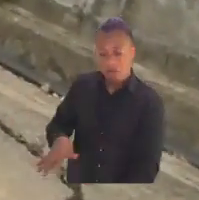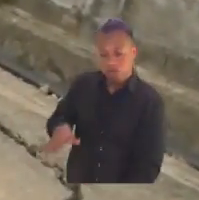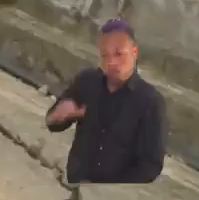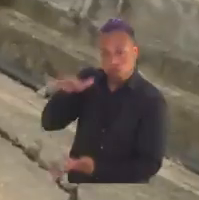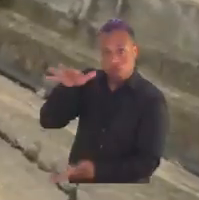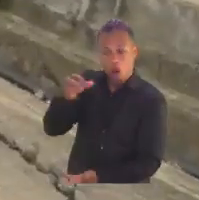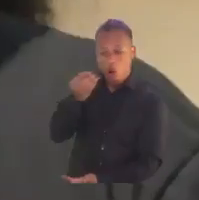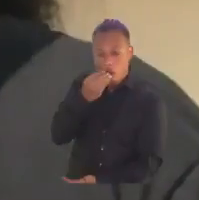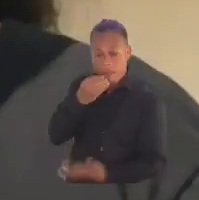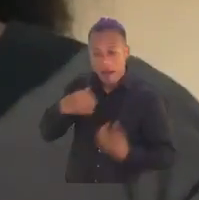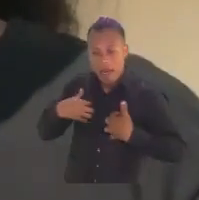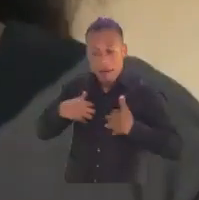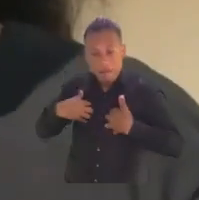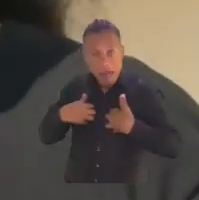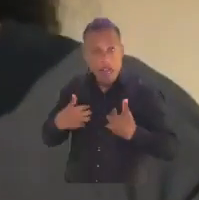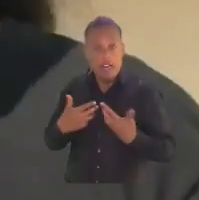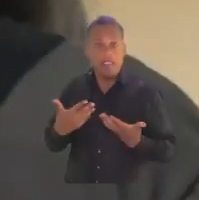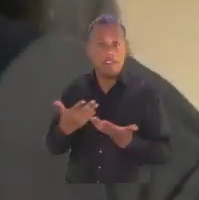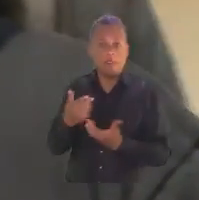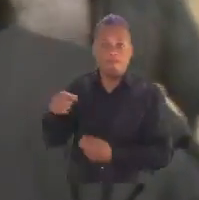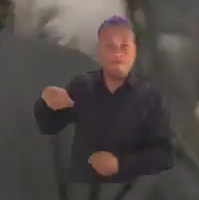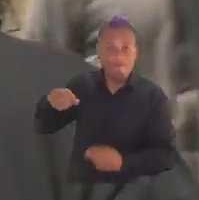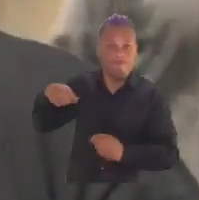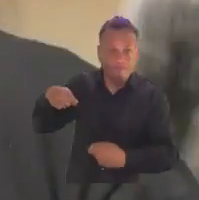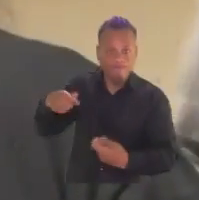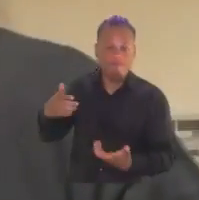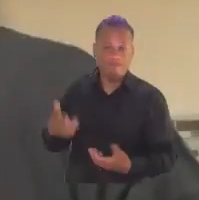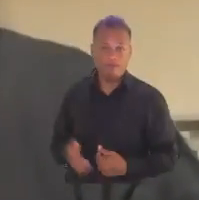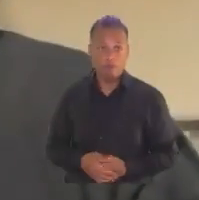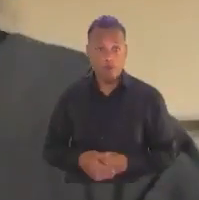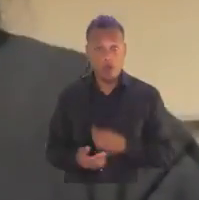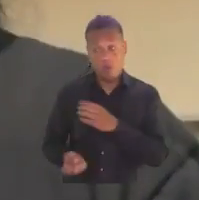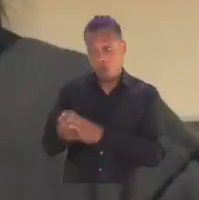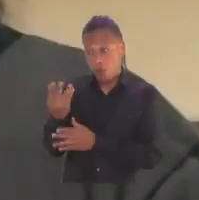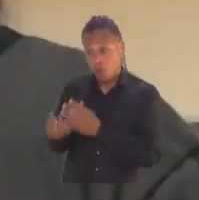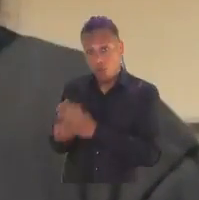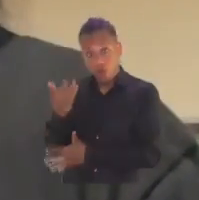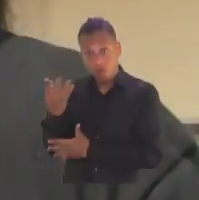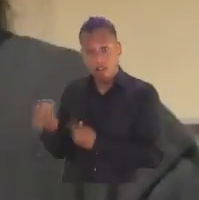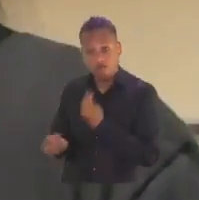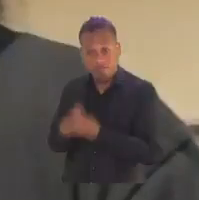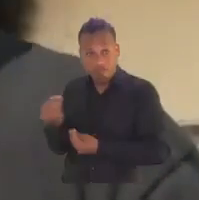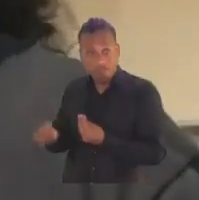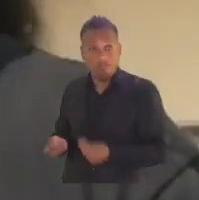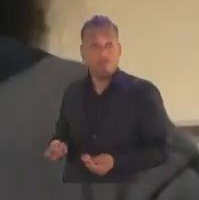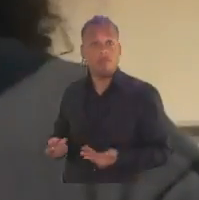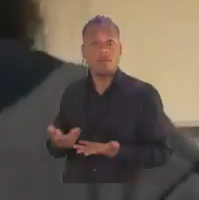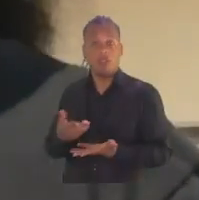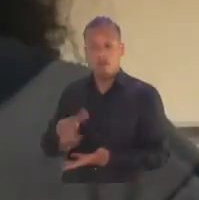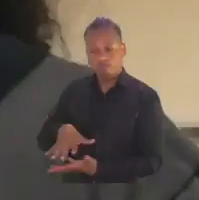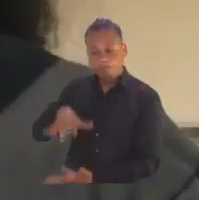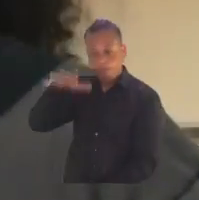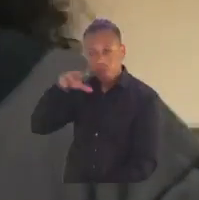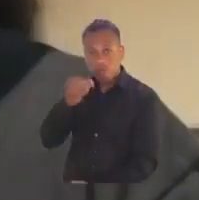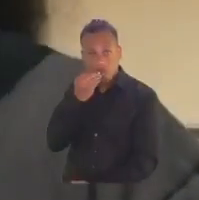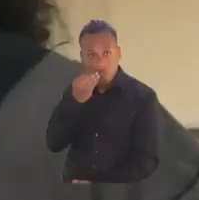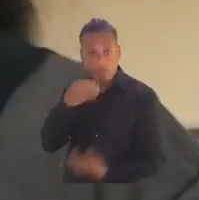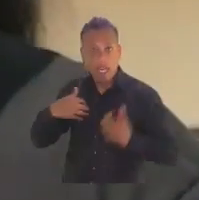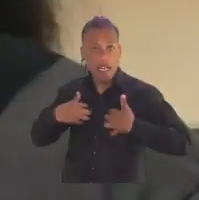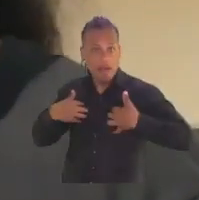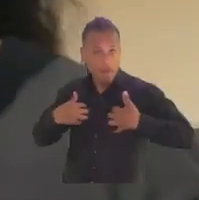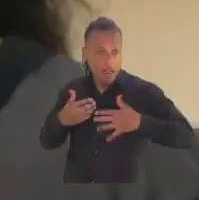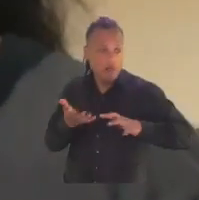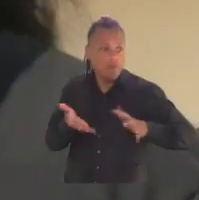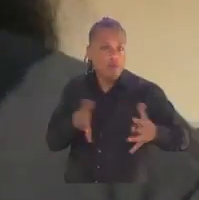los animales los productos agrícolas que se producen los cuidos para los animales que están muriendo